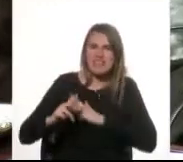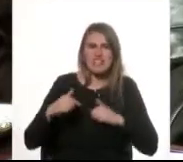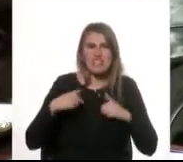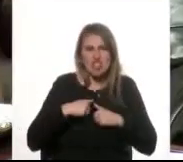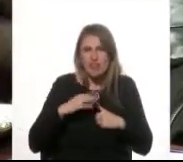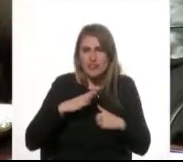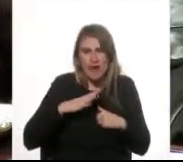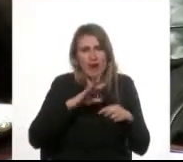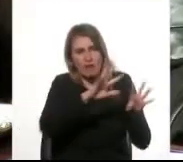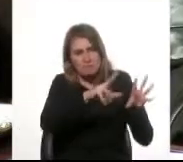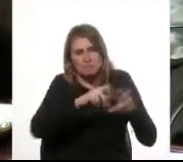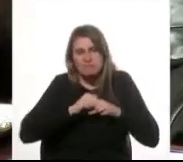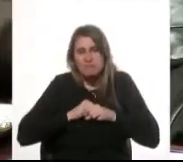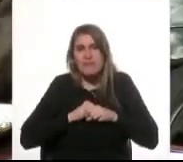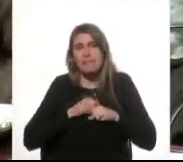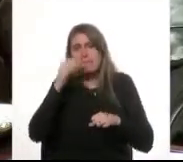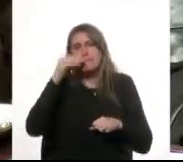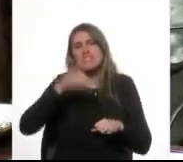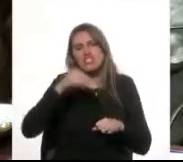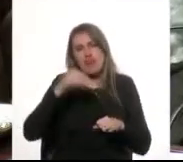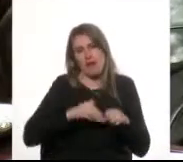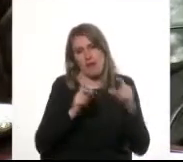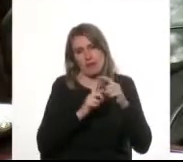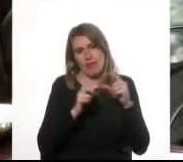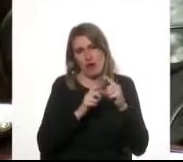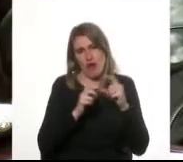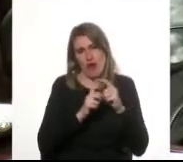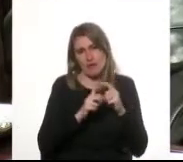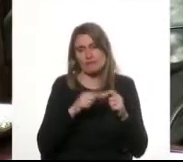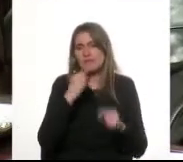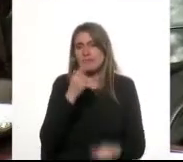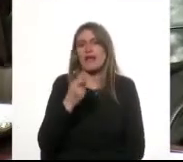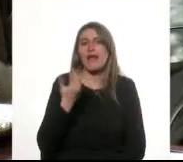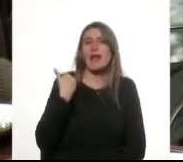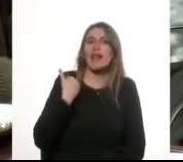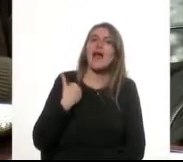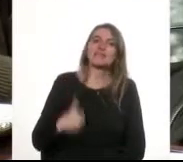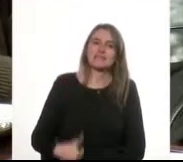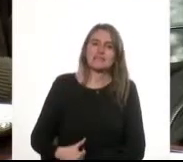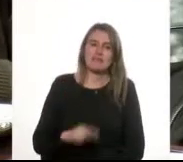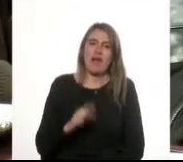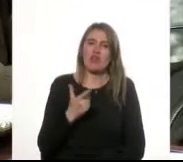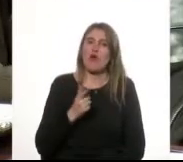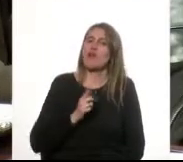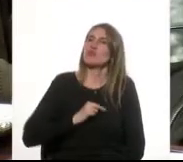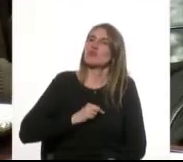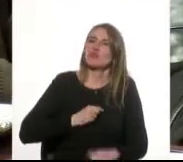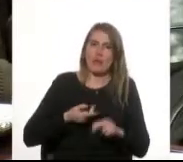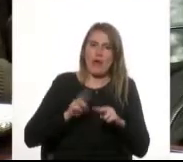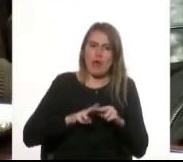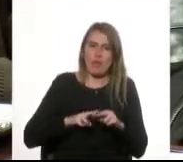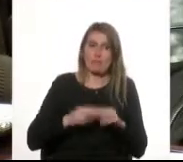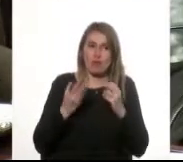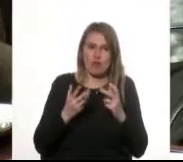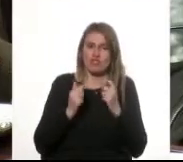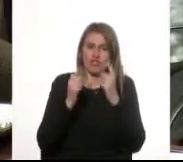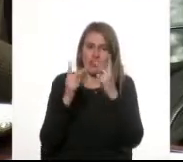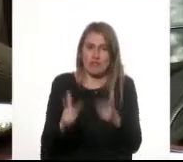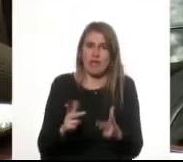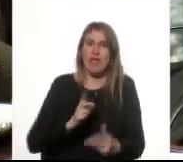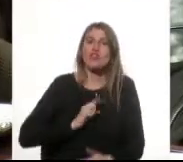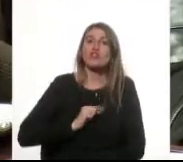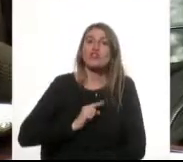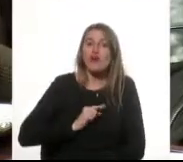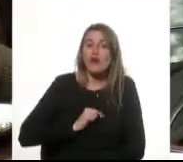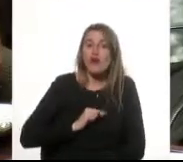dólares. Es por esto que dije, qué lástima que no exista el duelo. Es por esto. Hay dolores